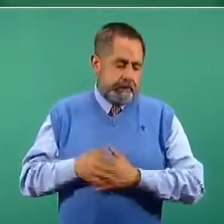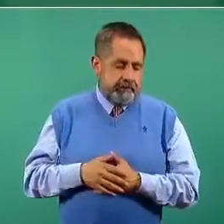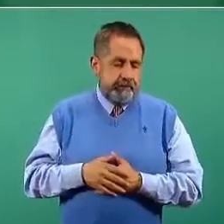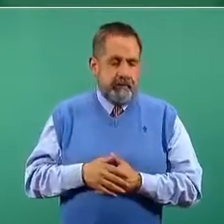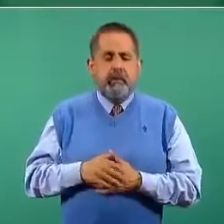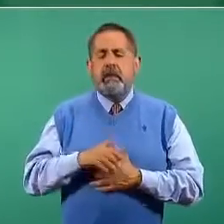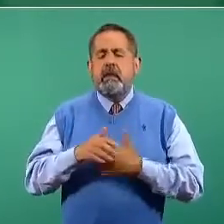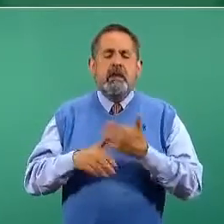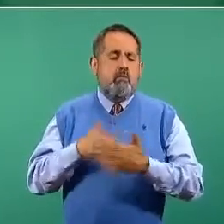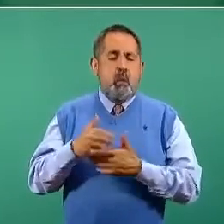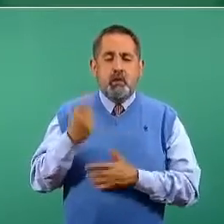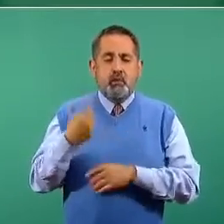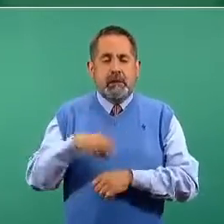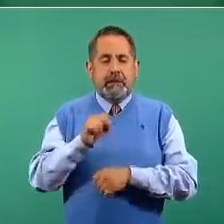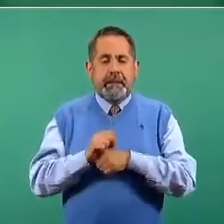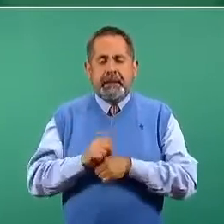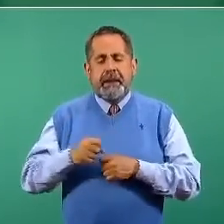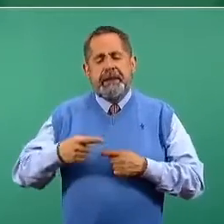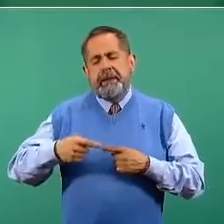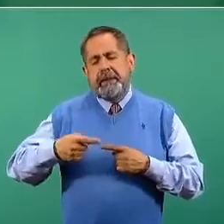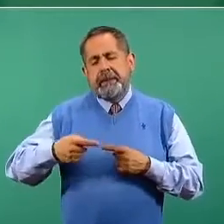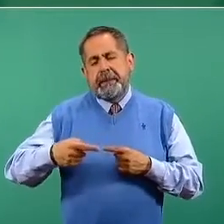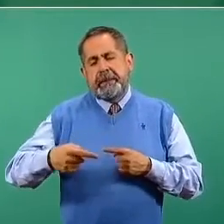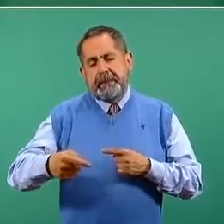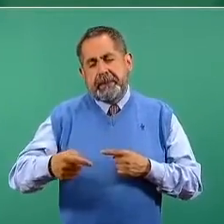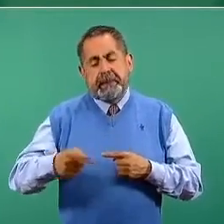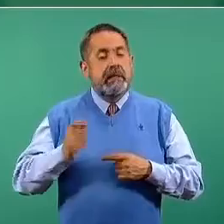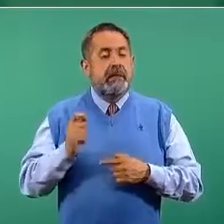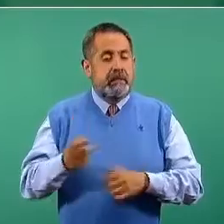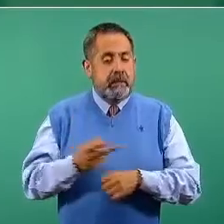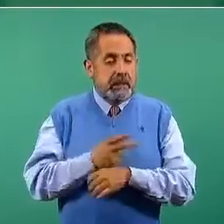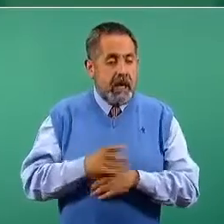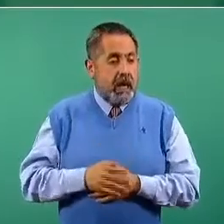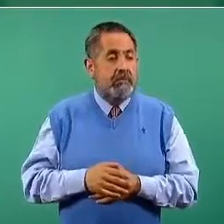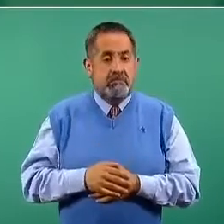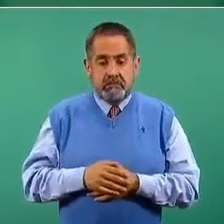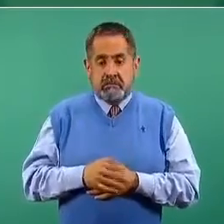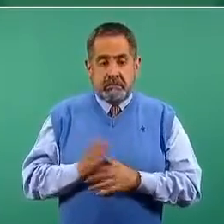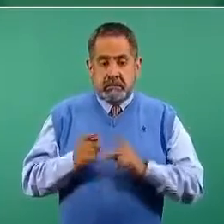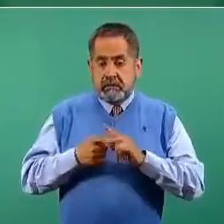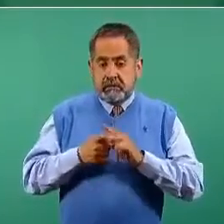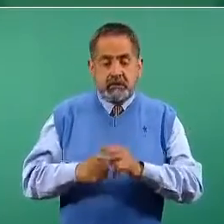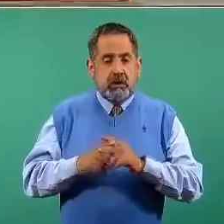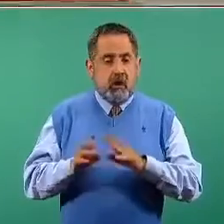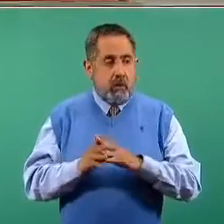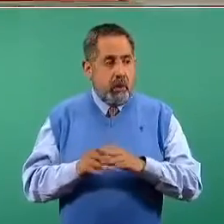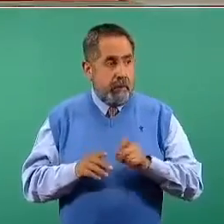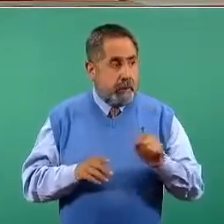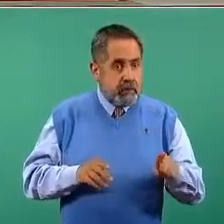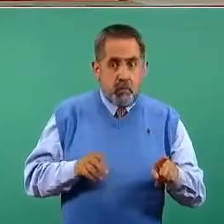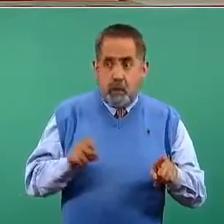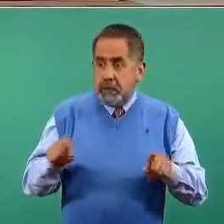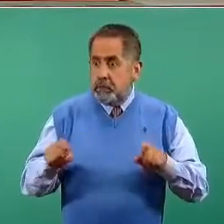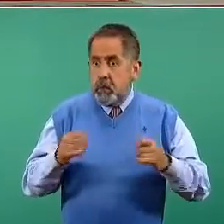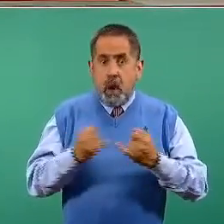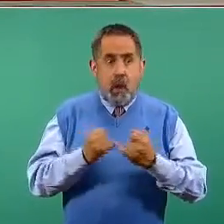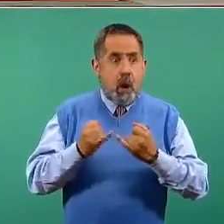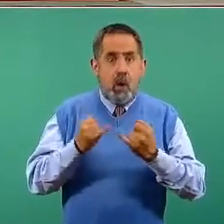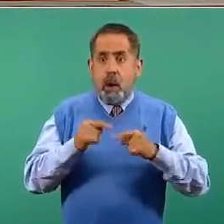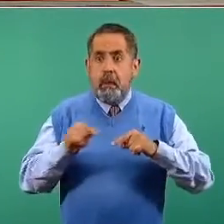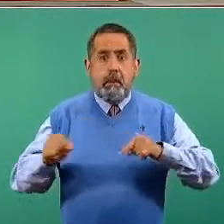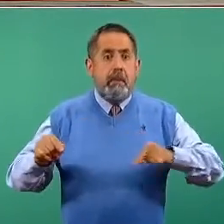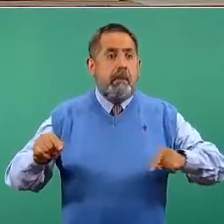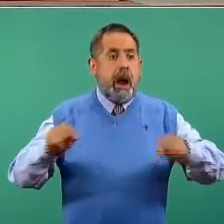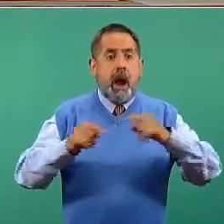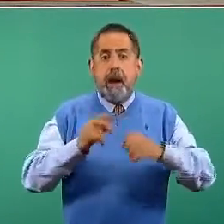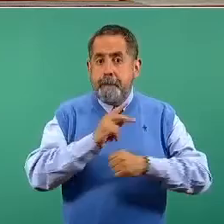aproximadamente una semana de que ocurrió eso, empezaron a multiplicarse el número, a sumarse el número